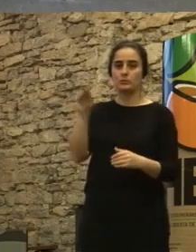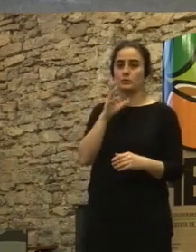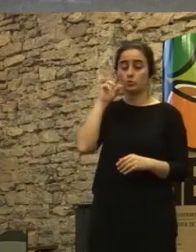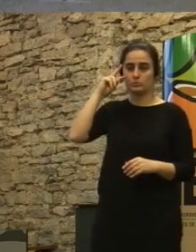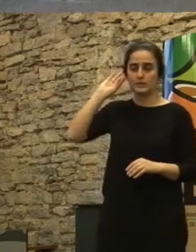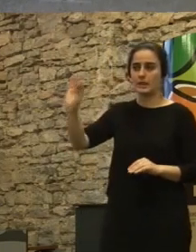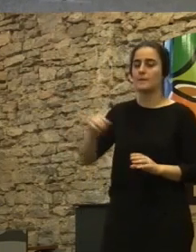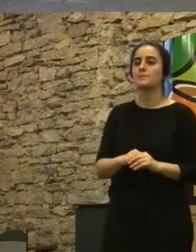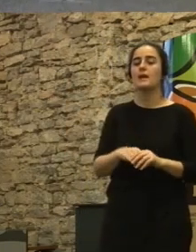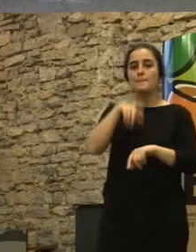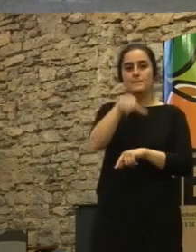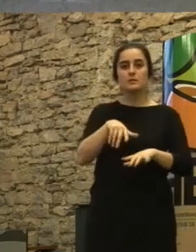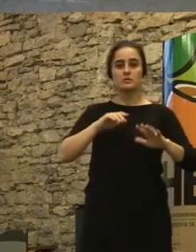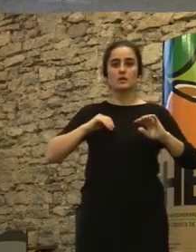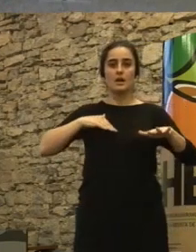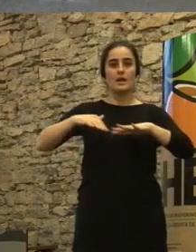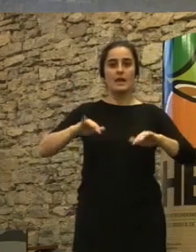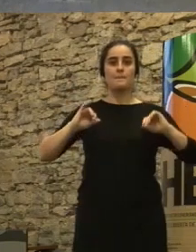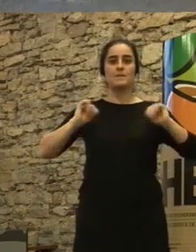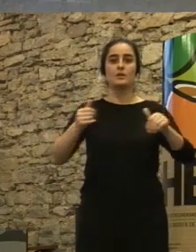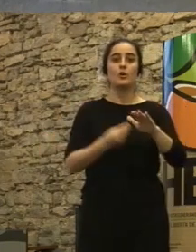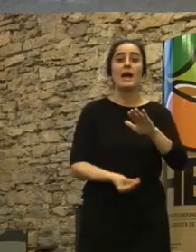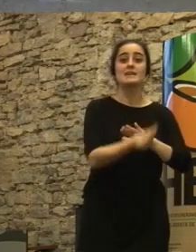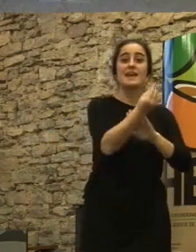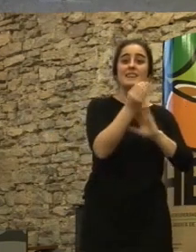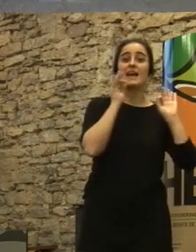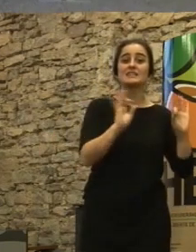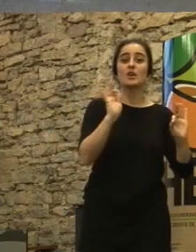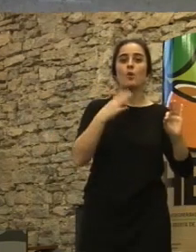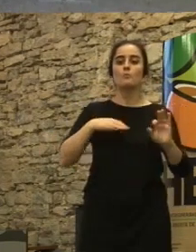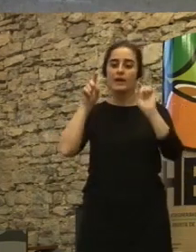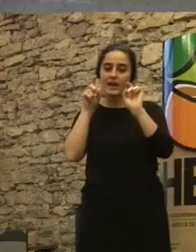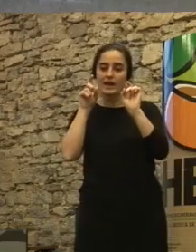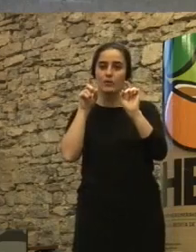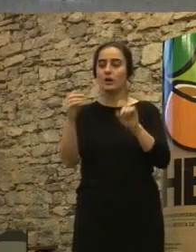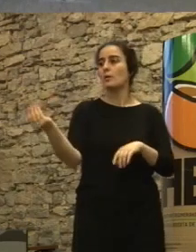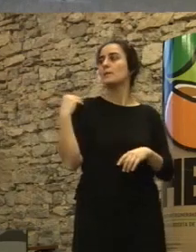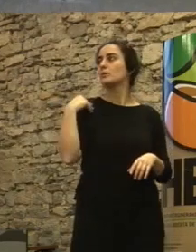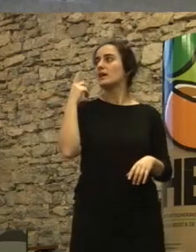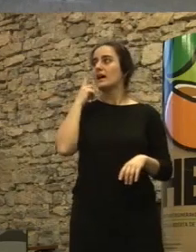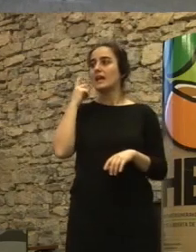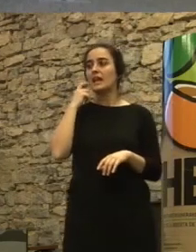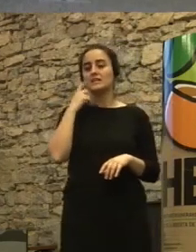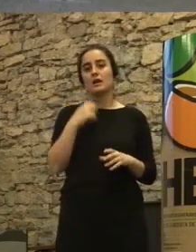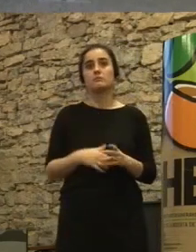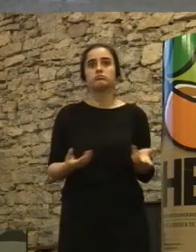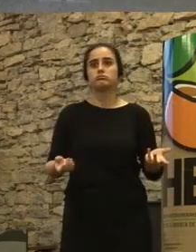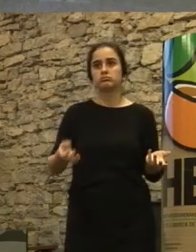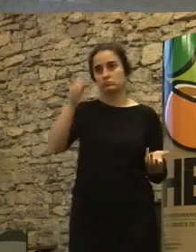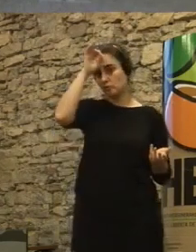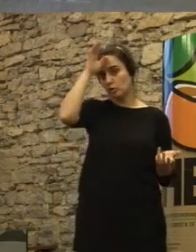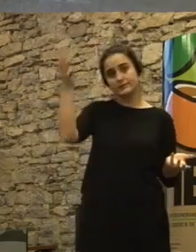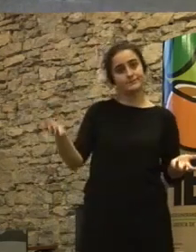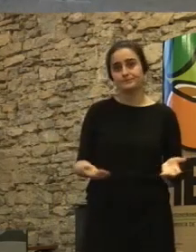persona emprendedora nace o se puede educar desde...? Ay, qué pregunta clásica. No tengo ni idea. No